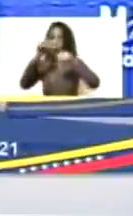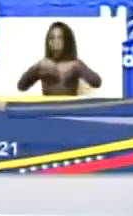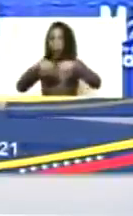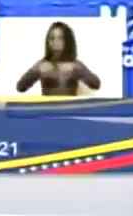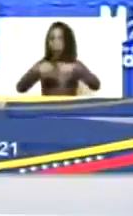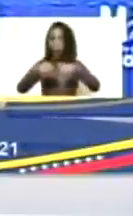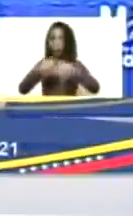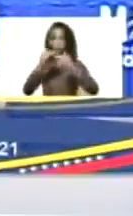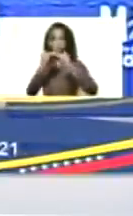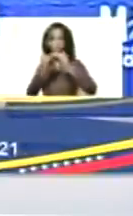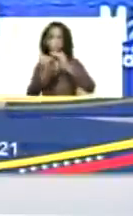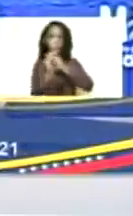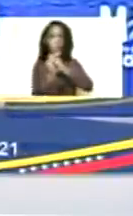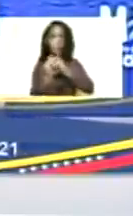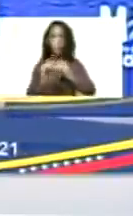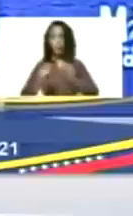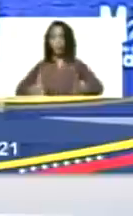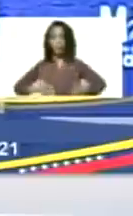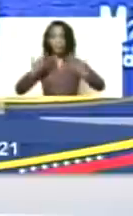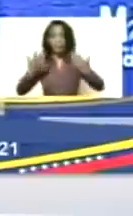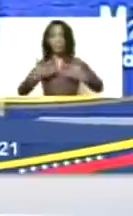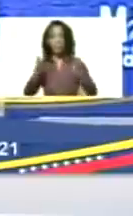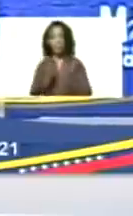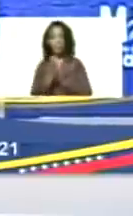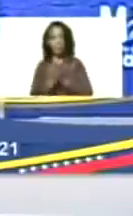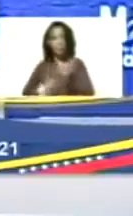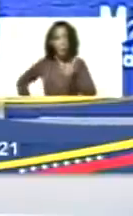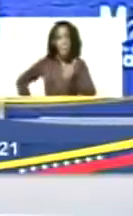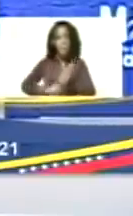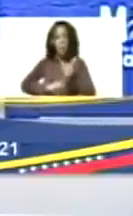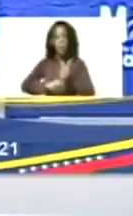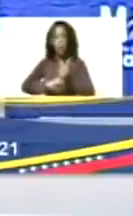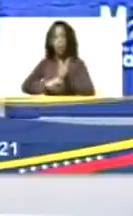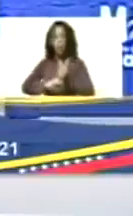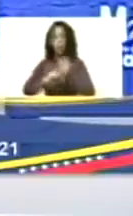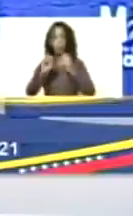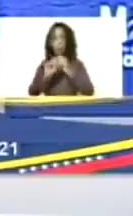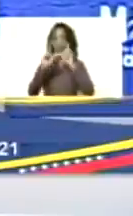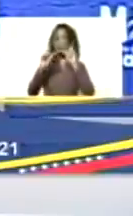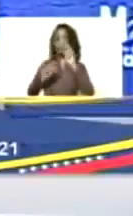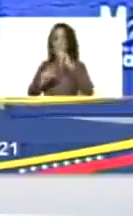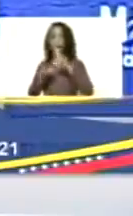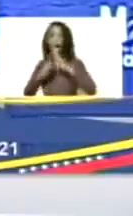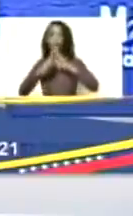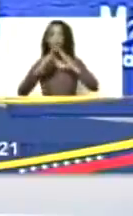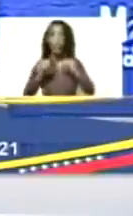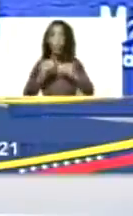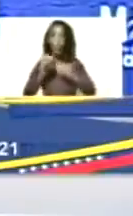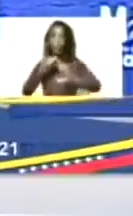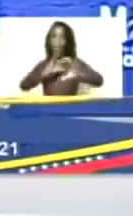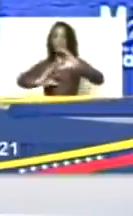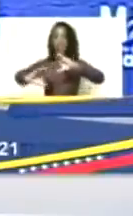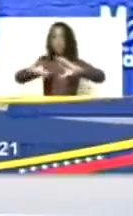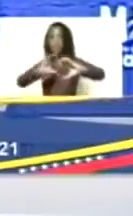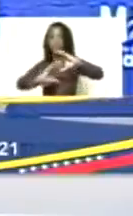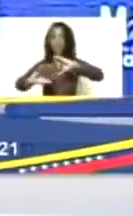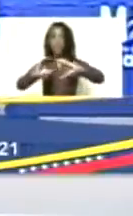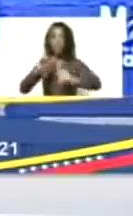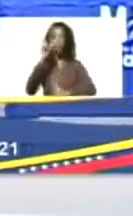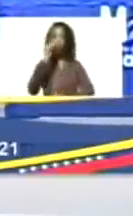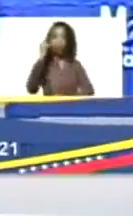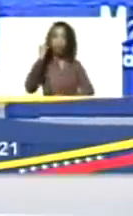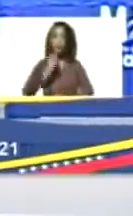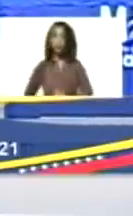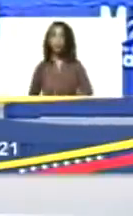un mensaje de aliento, de apoyo y de admiración a todos los científicos y